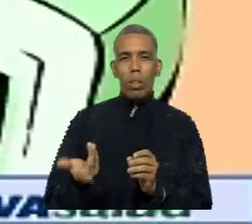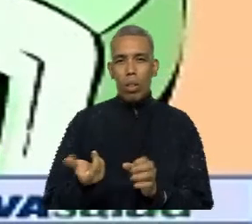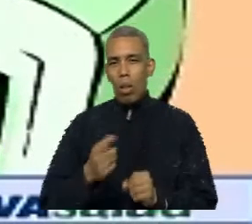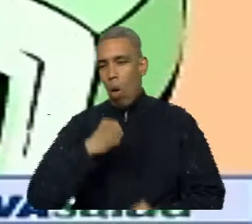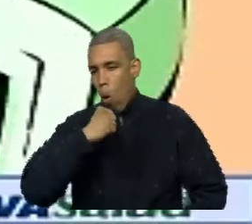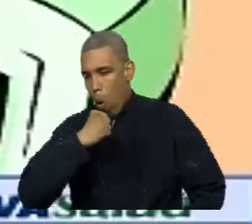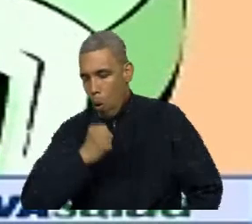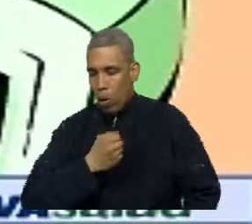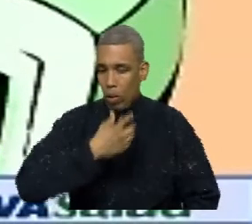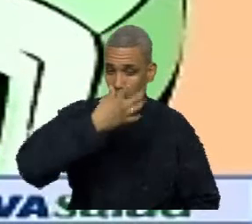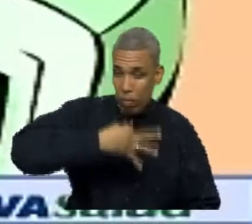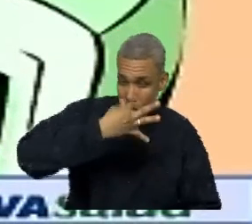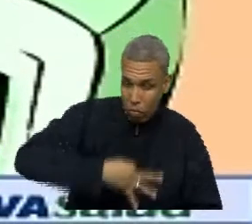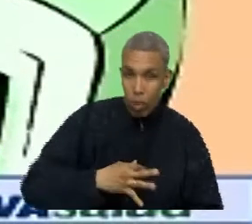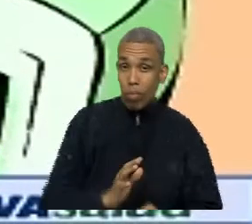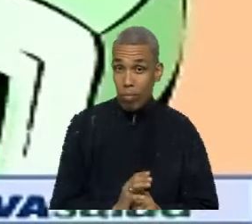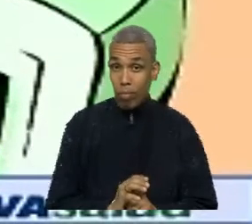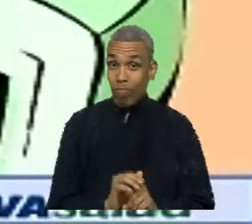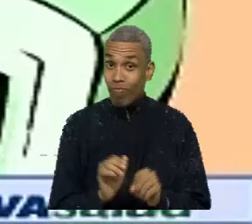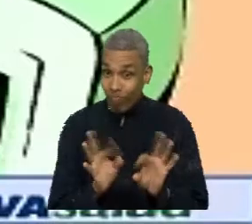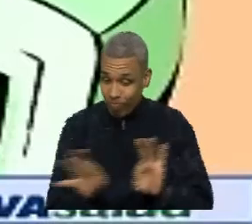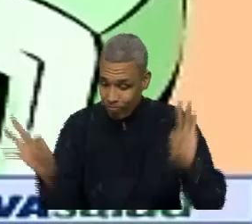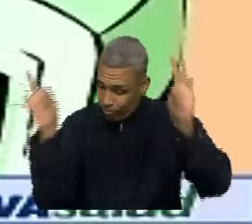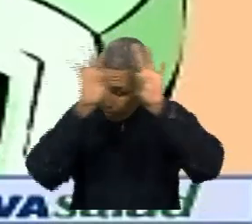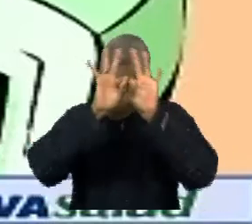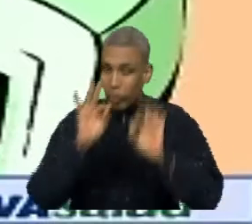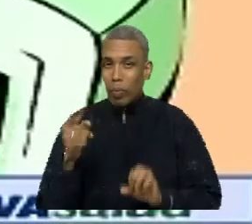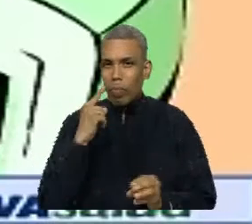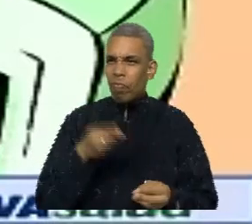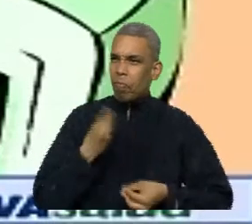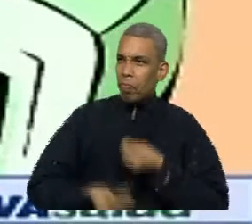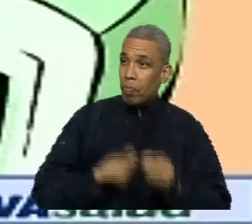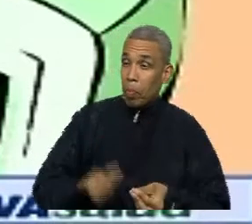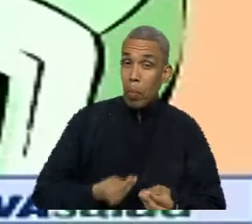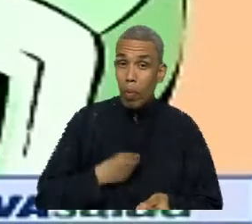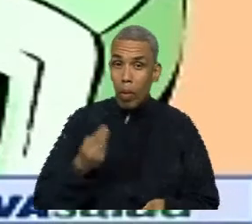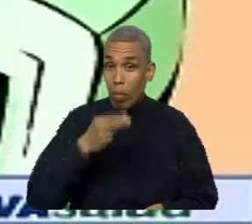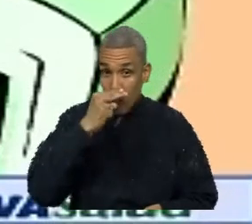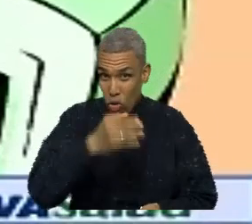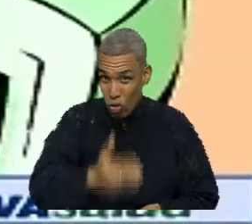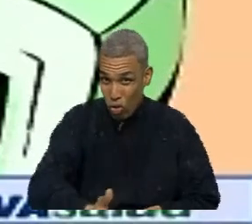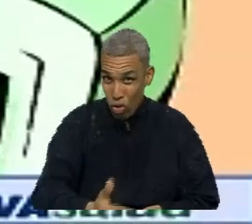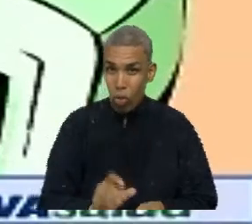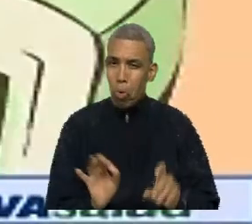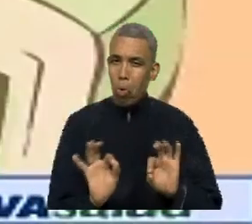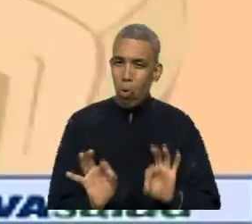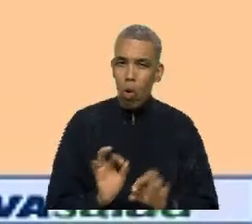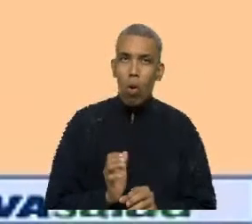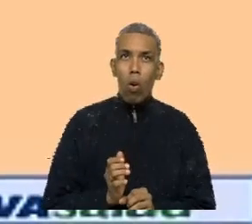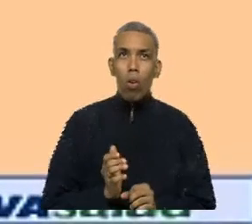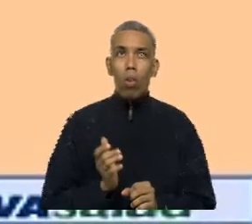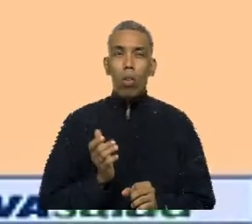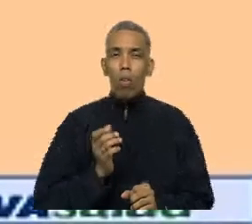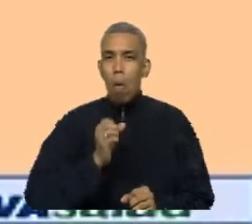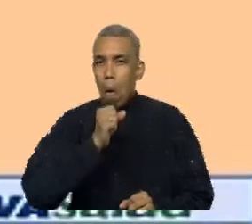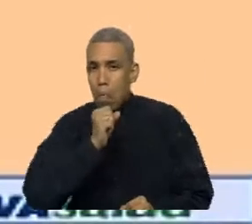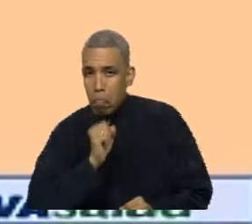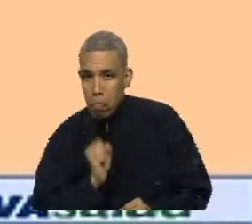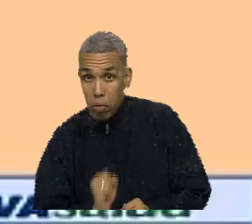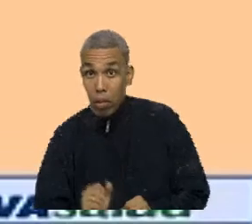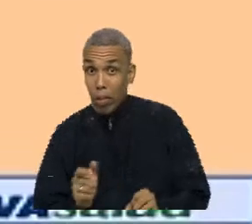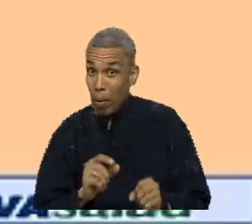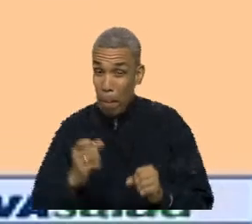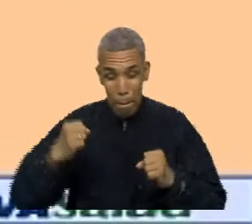asma. Por ello, hay que extremar las precauciones con ancianos y niños cuando llega la temporada de frío. Otra causa son